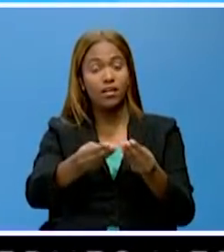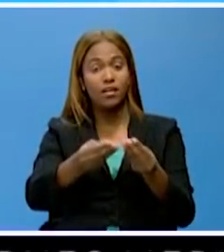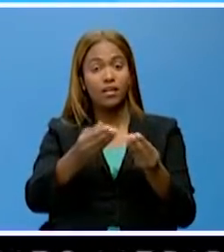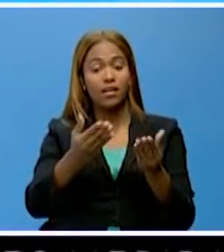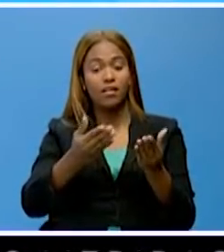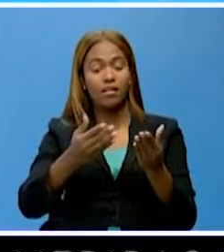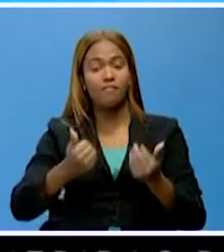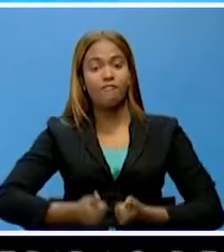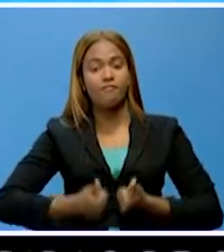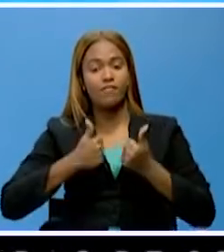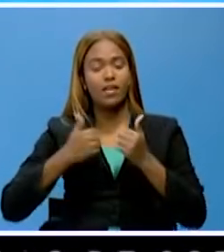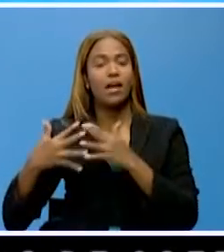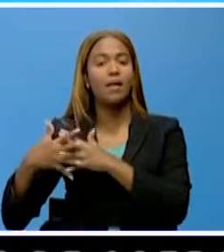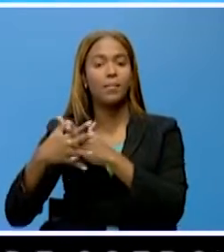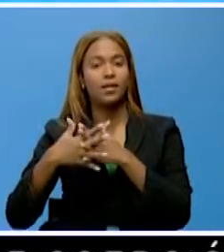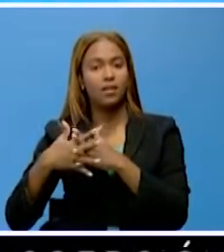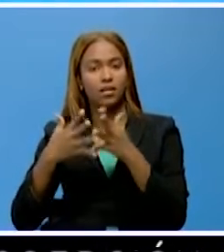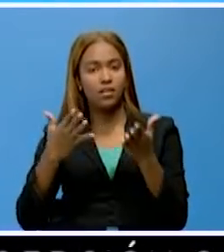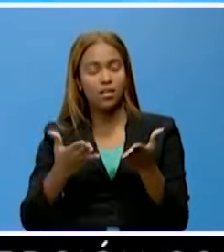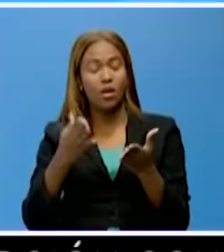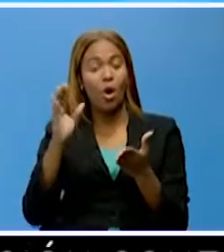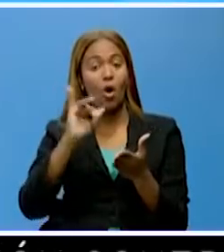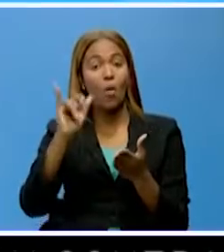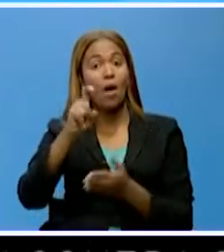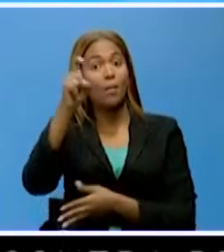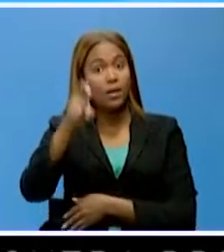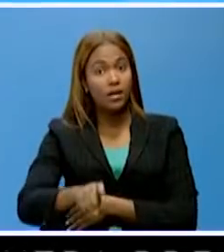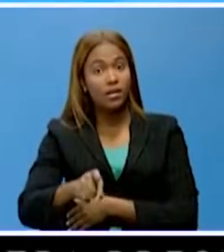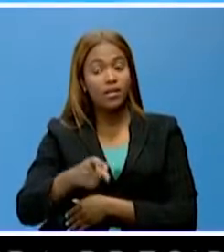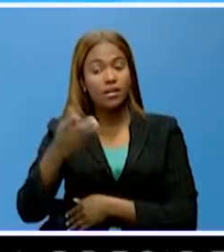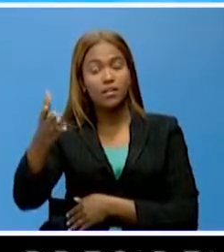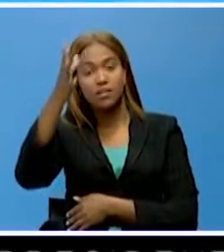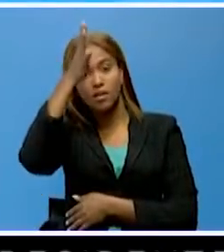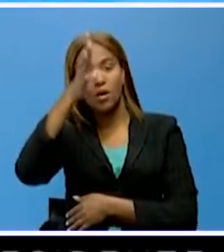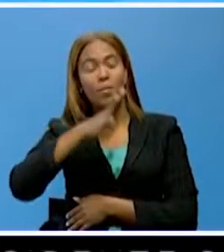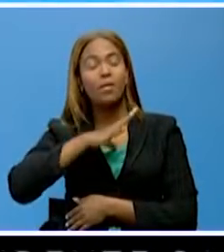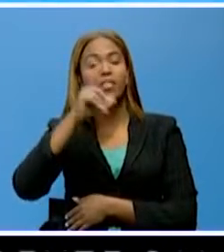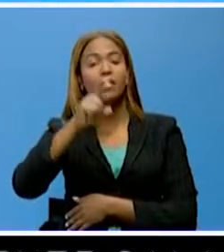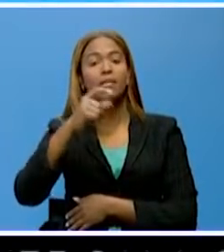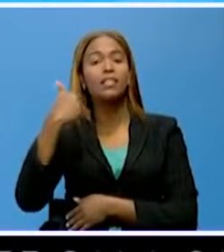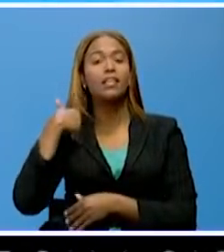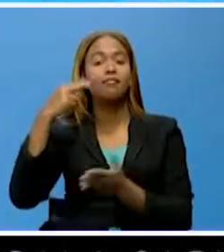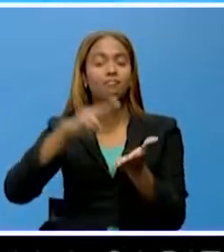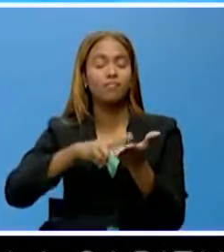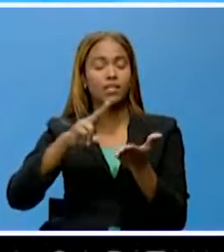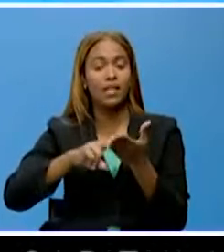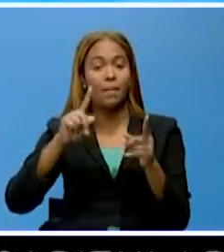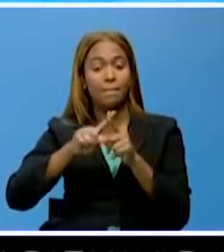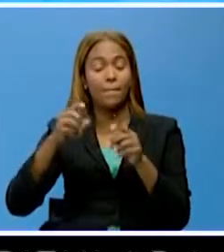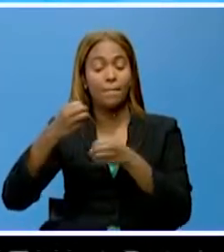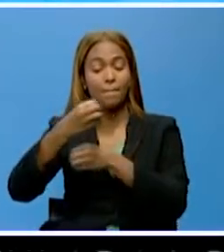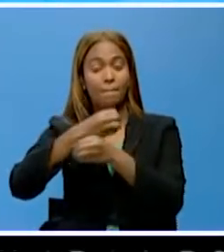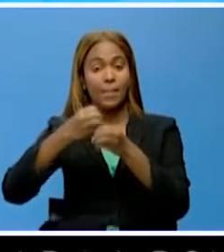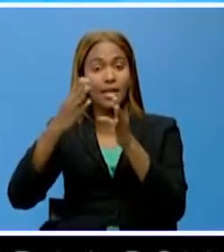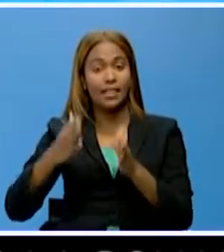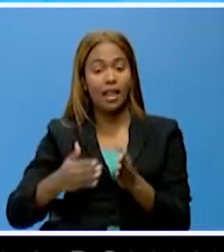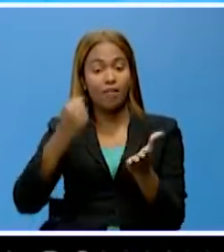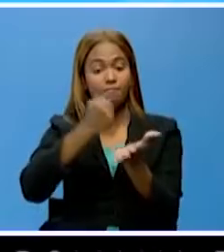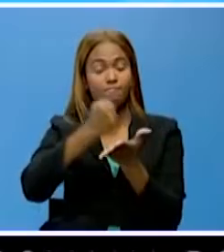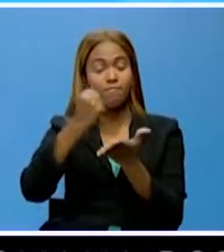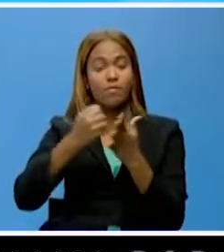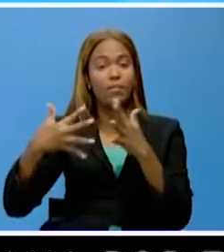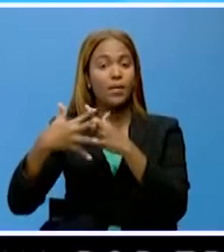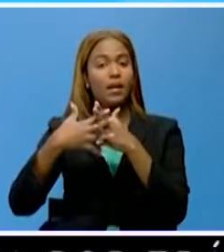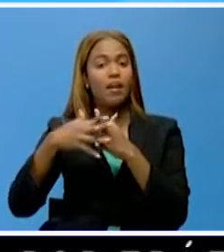la ciudadanía americana y obliguen a este señor a que pueda firmar. Pero la embajada, el consulado